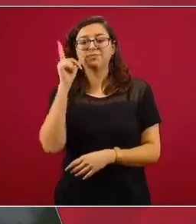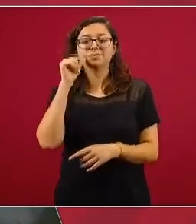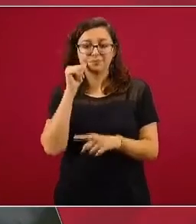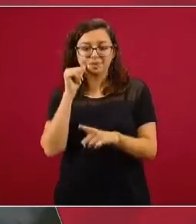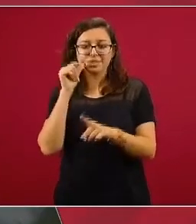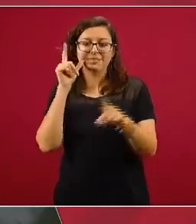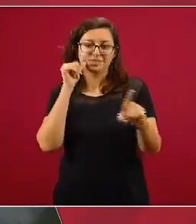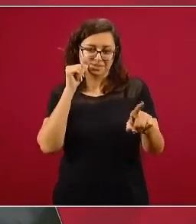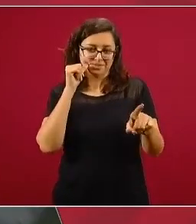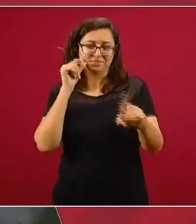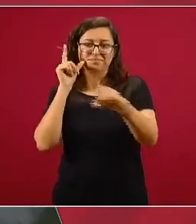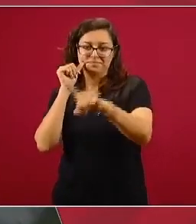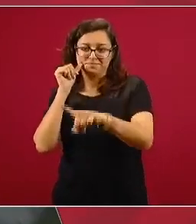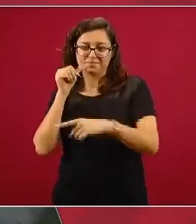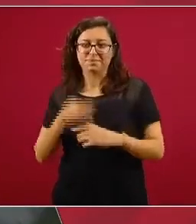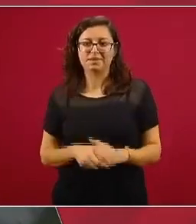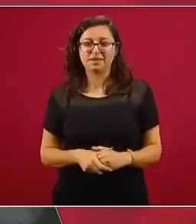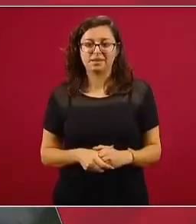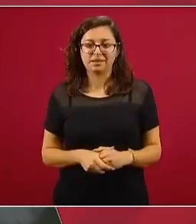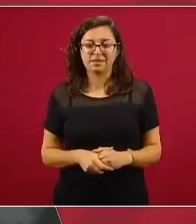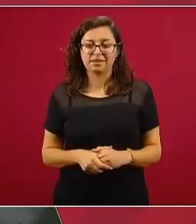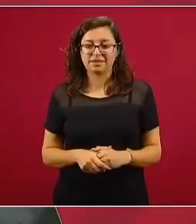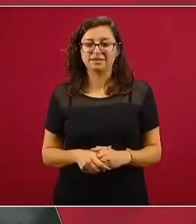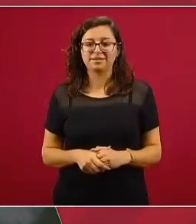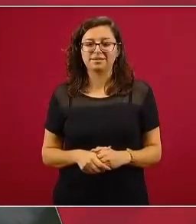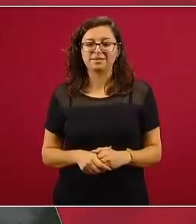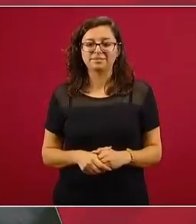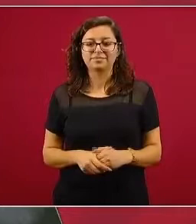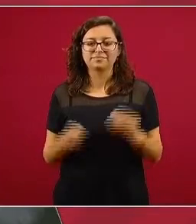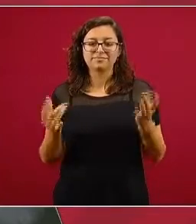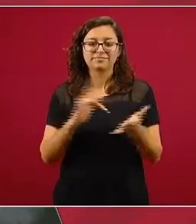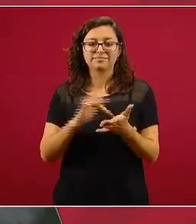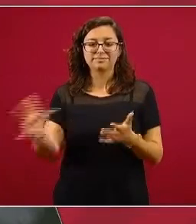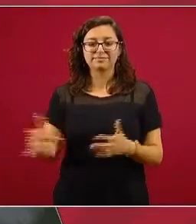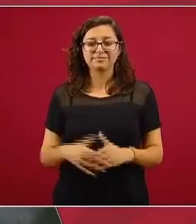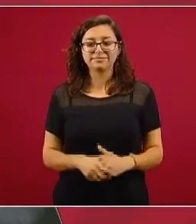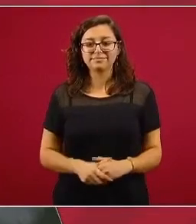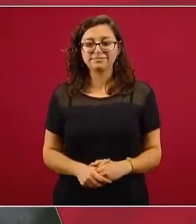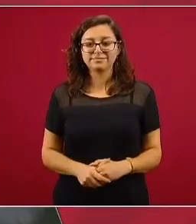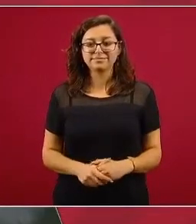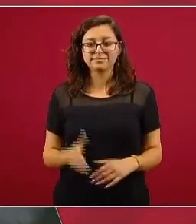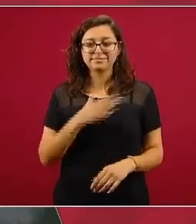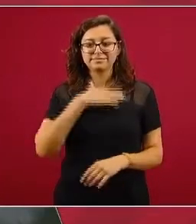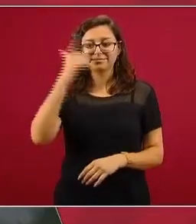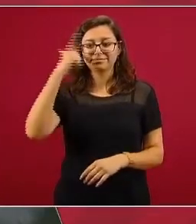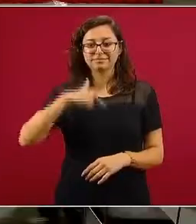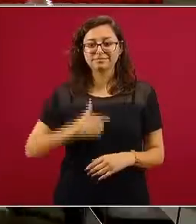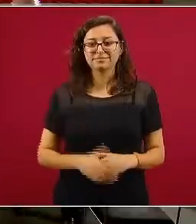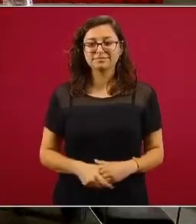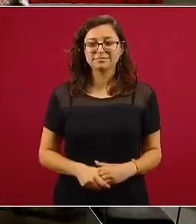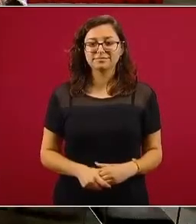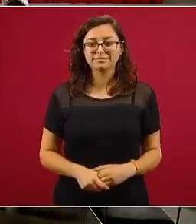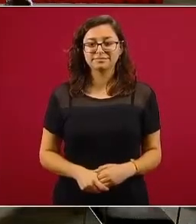Carlos Machoro y Araceli Aranday, y usted también. Muchas gracias. Buenas noches.